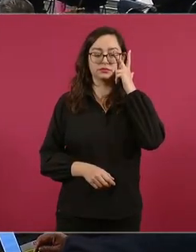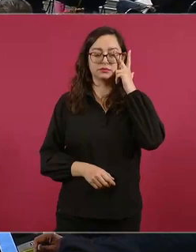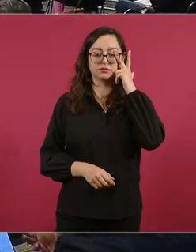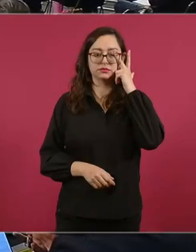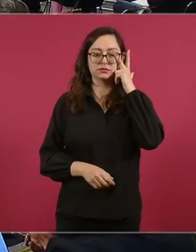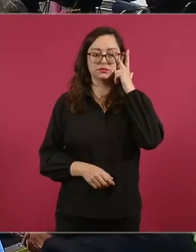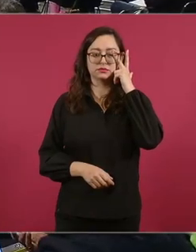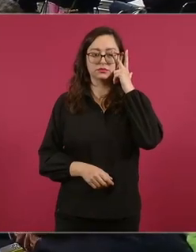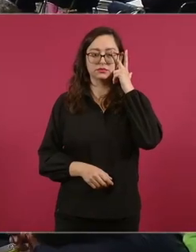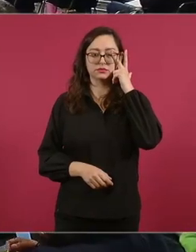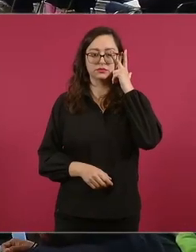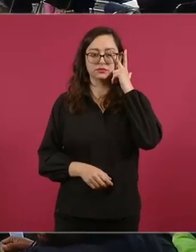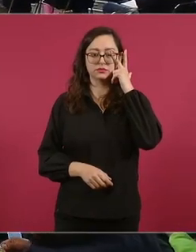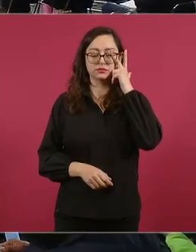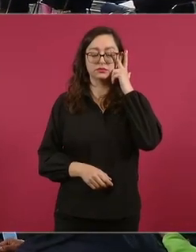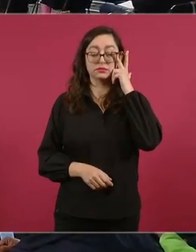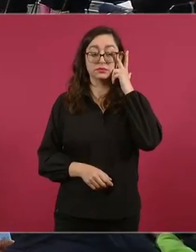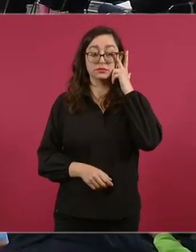entonces,